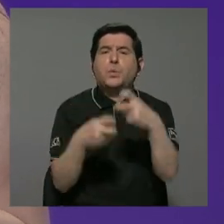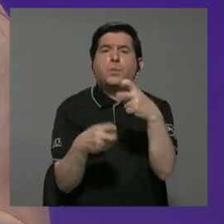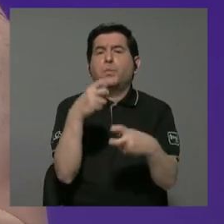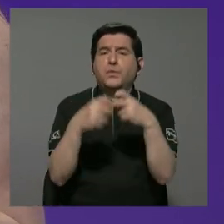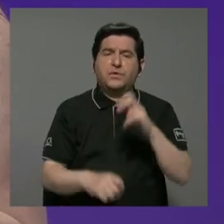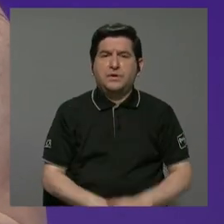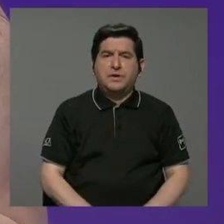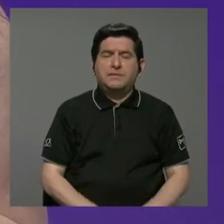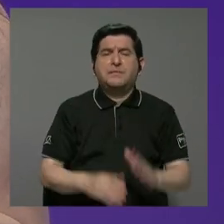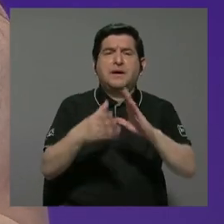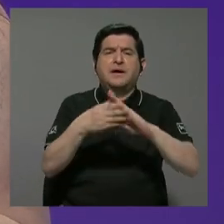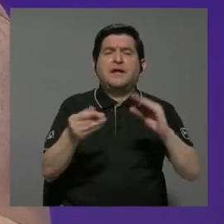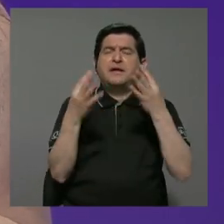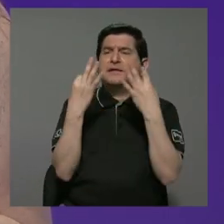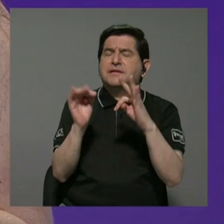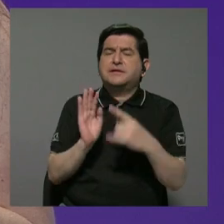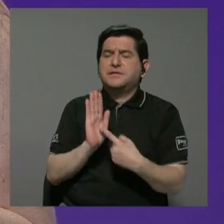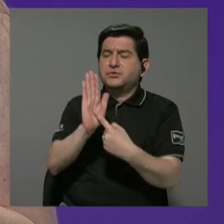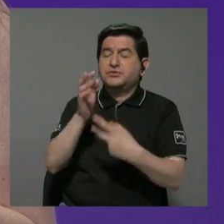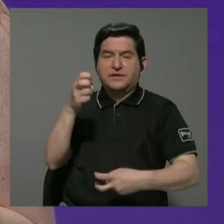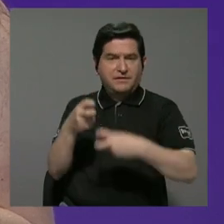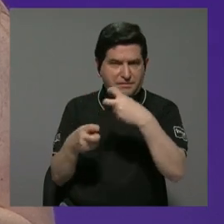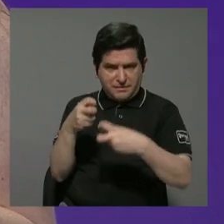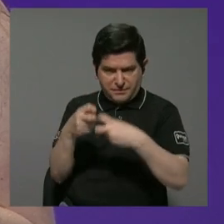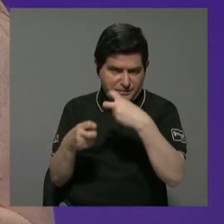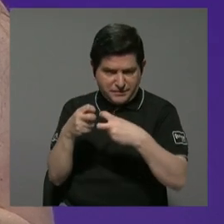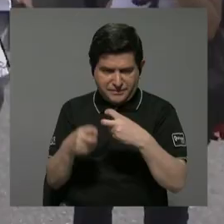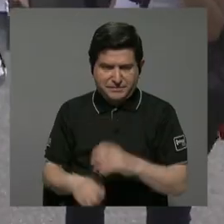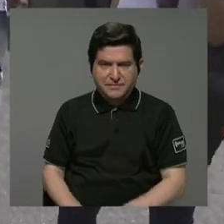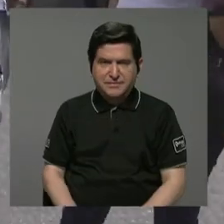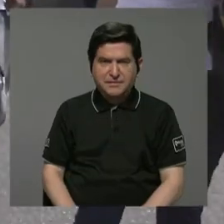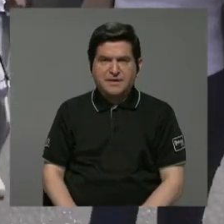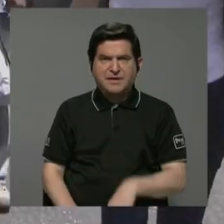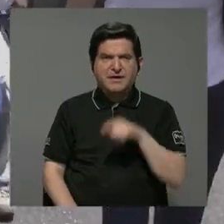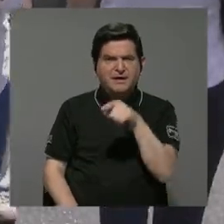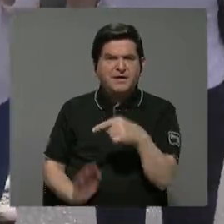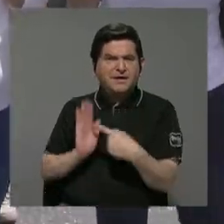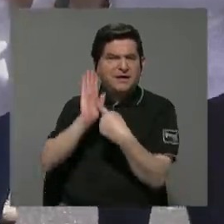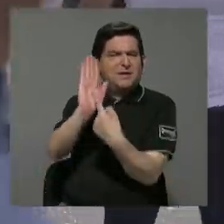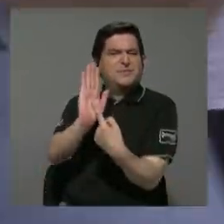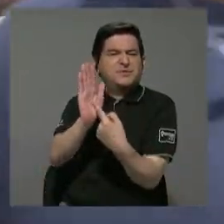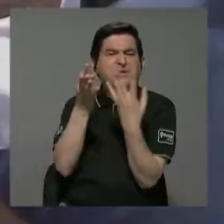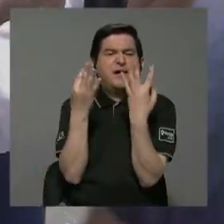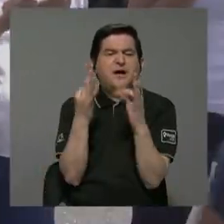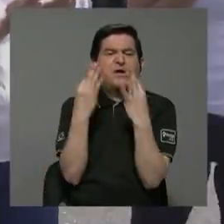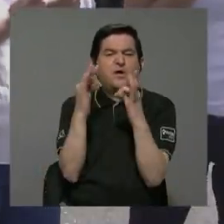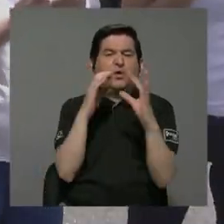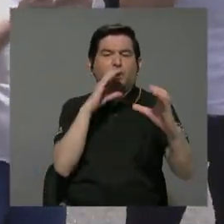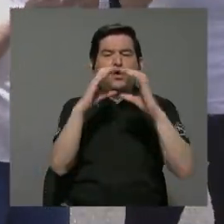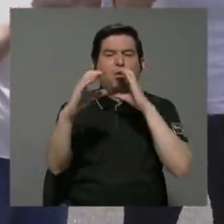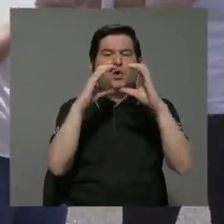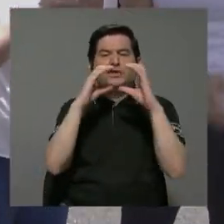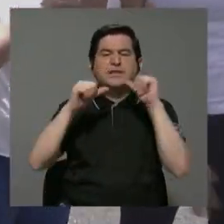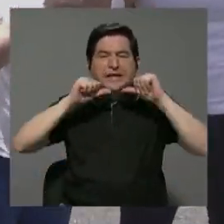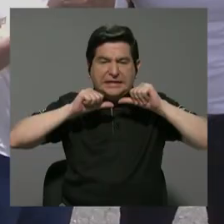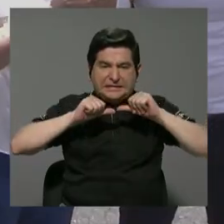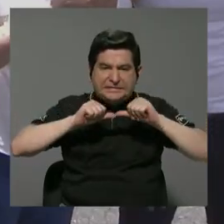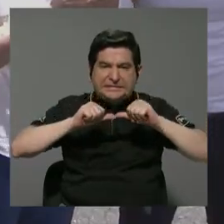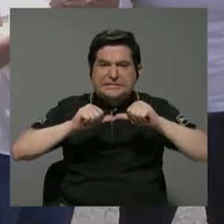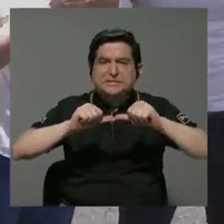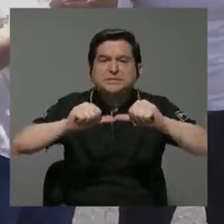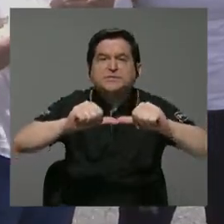La narrativa siempre busca problematizar, y lo que está, nos está diciendo, lo que se nos está tratando de transmitir